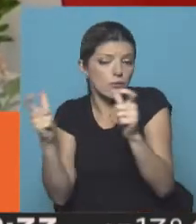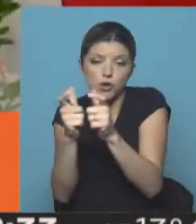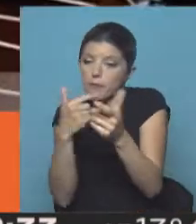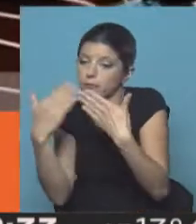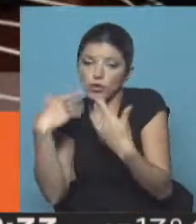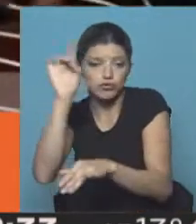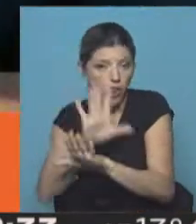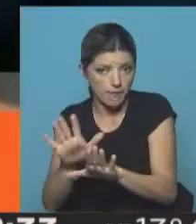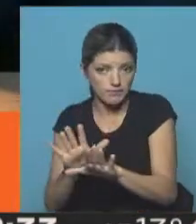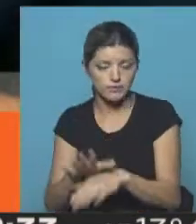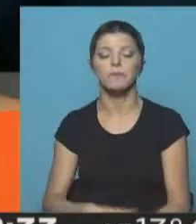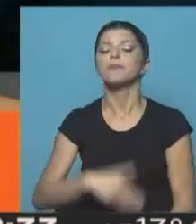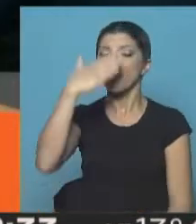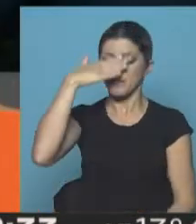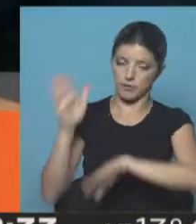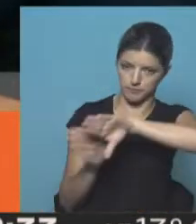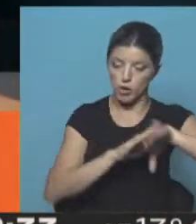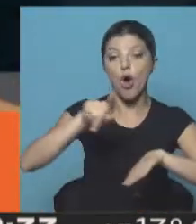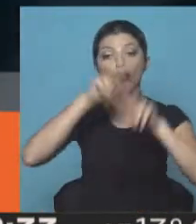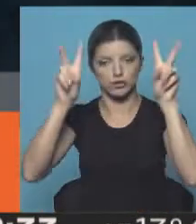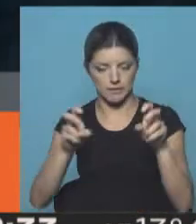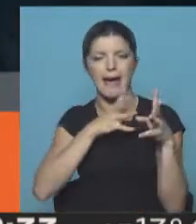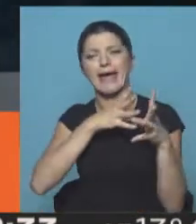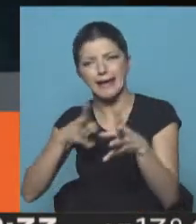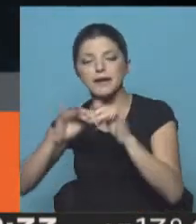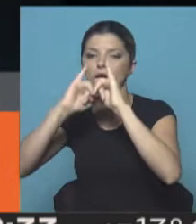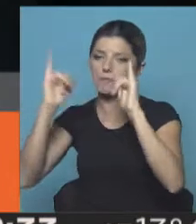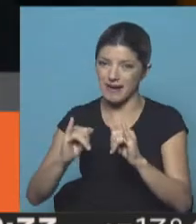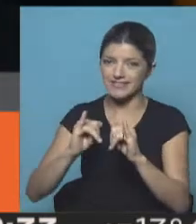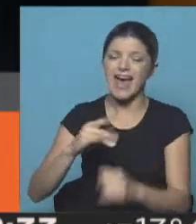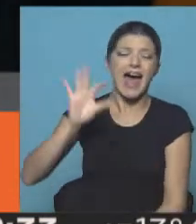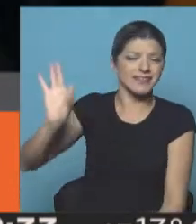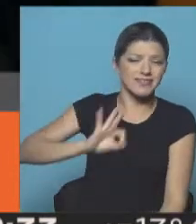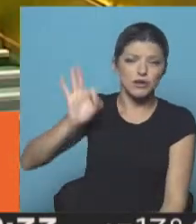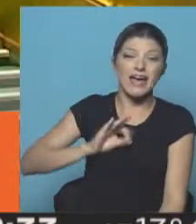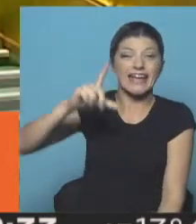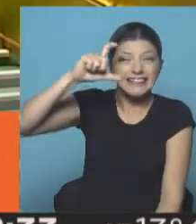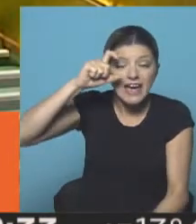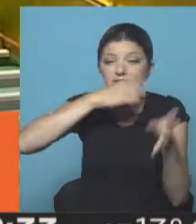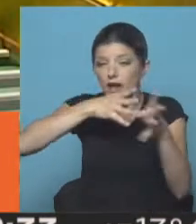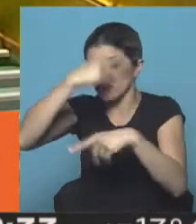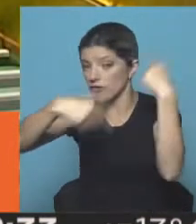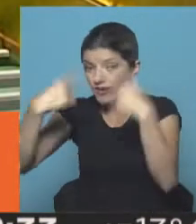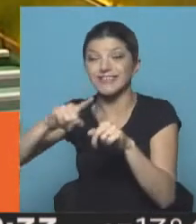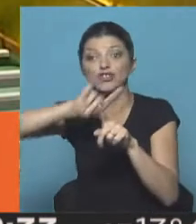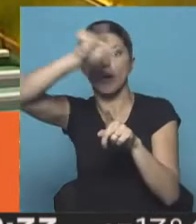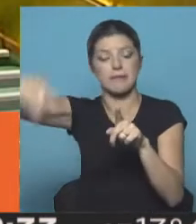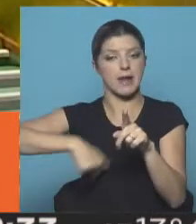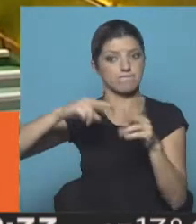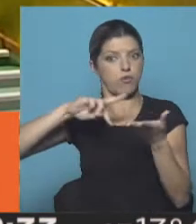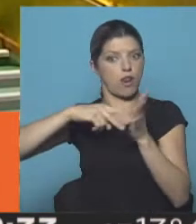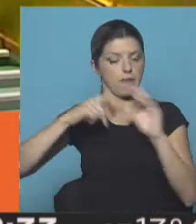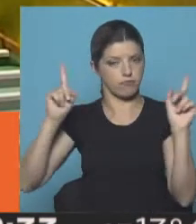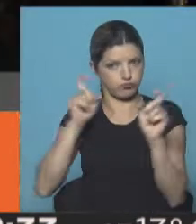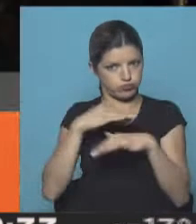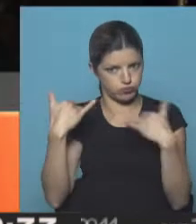es la guerra y la paz. Hace 10 años que tenemos 10 conflictos. Esos 10 conflictos son los que originan los mayores problemas en la humanidad. Y el otro